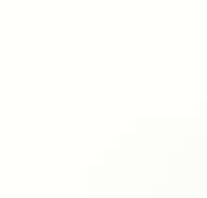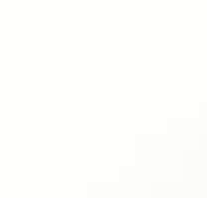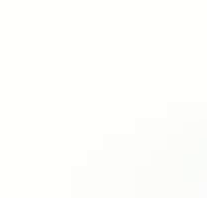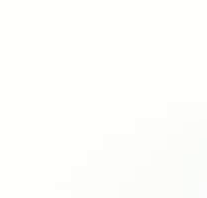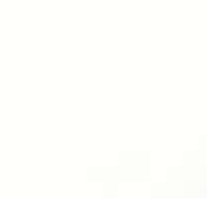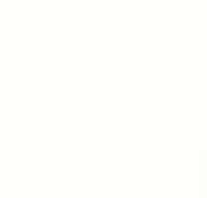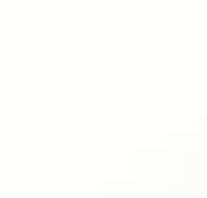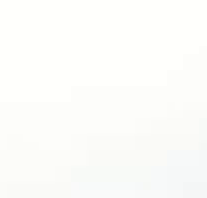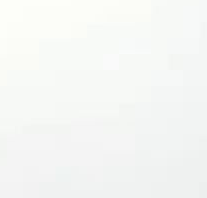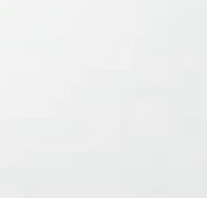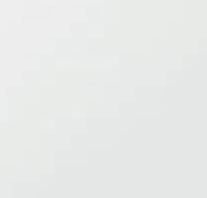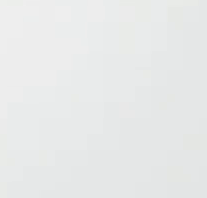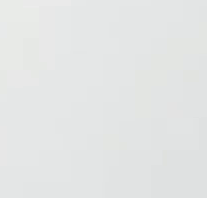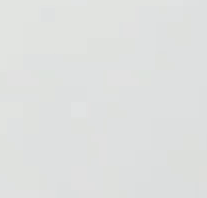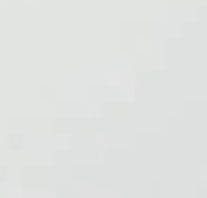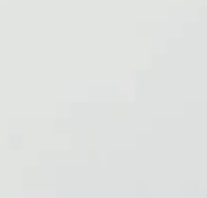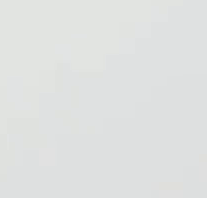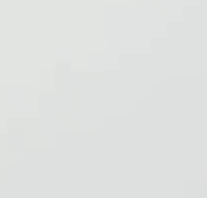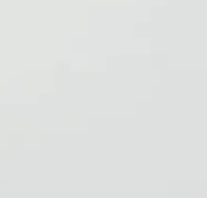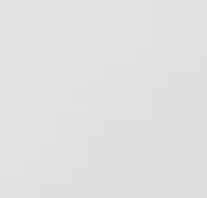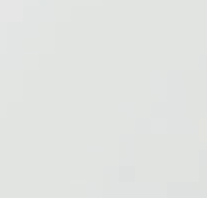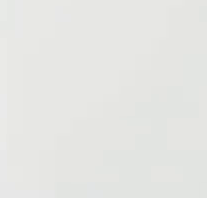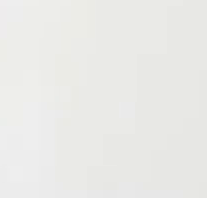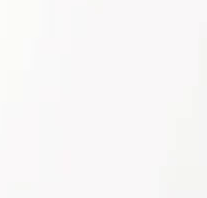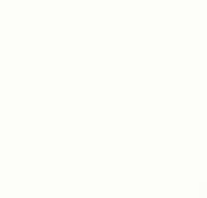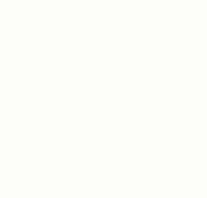lo que quieres ser.